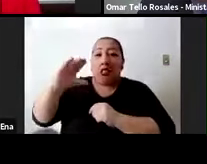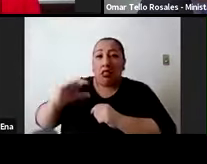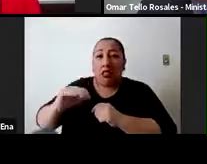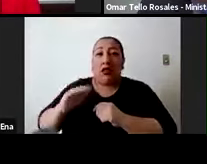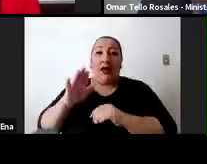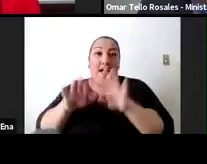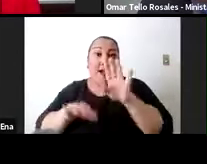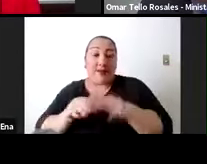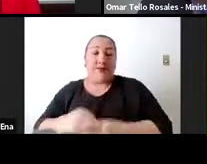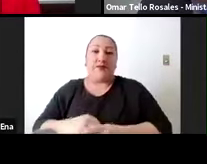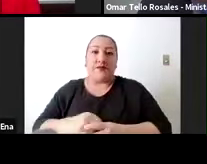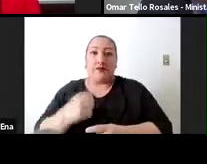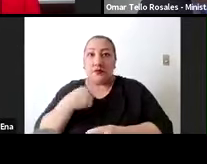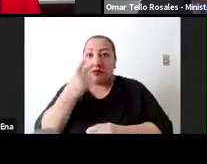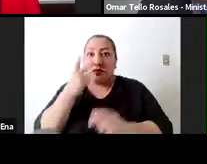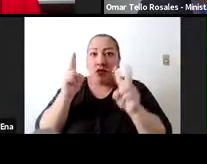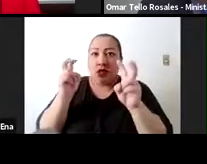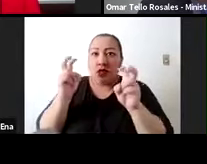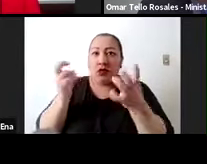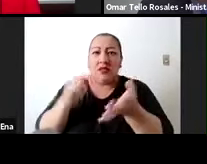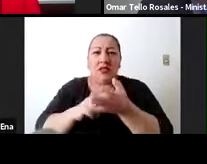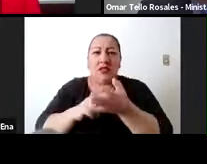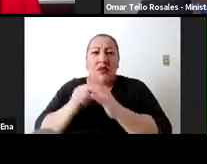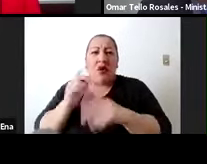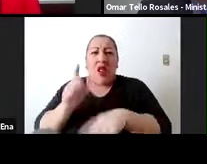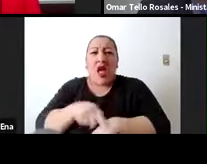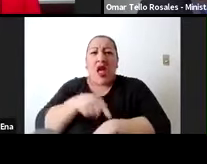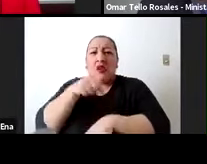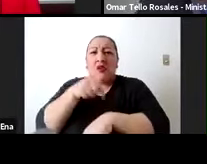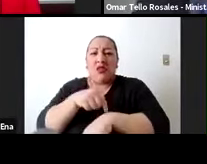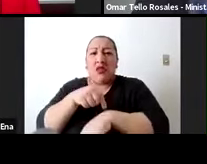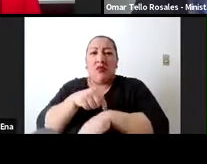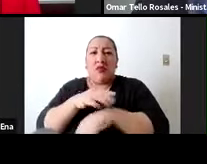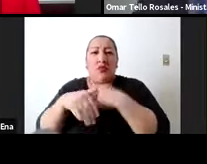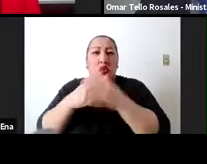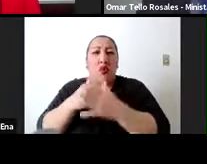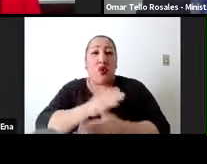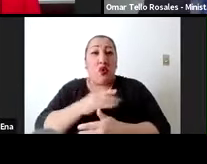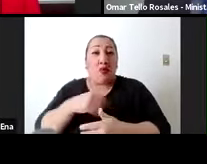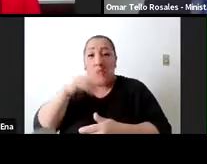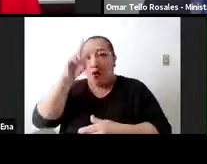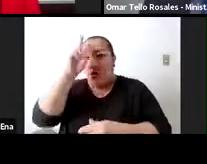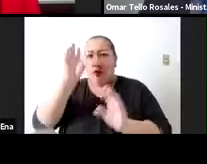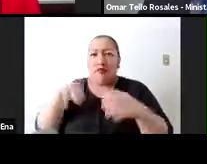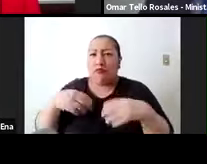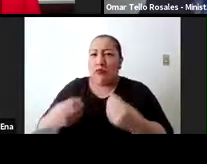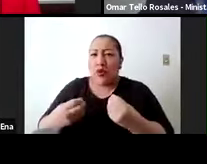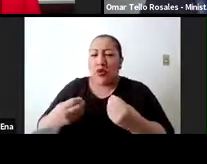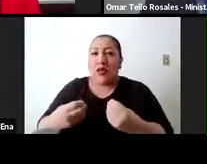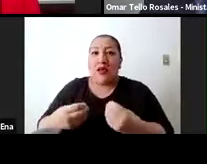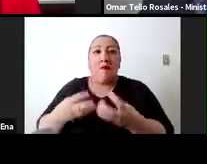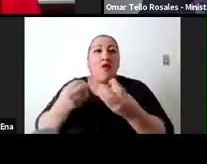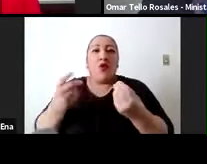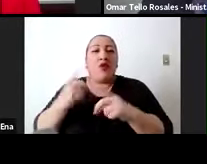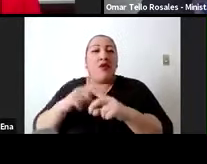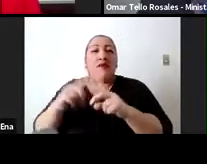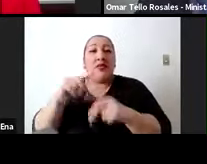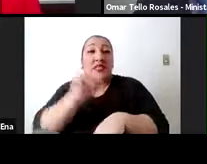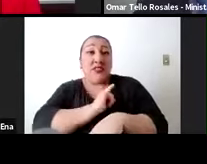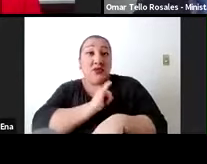tema que ha tenido un impacto a lo largo de la historia de la República, porque además ha degradado las instituciones, las ha